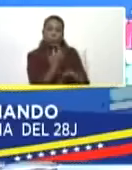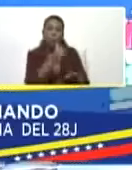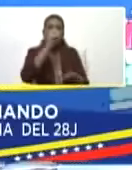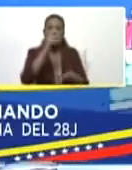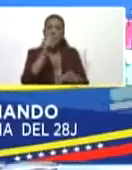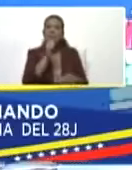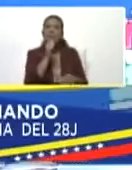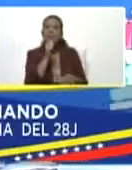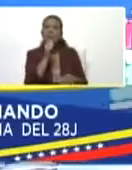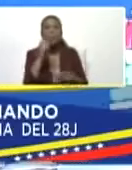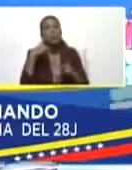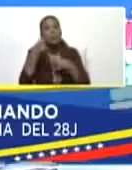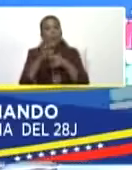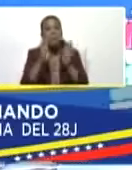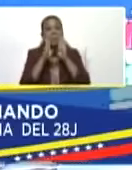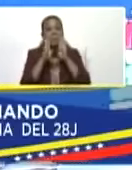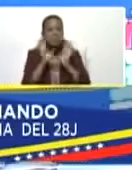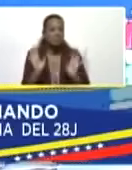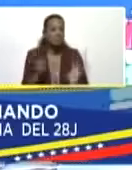Bueno, después.